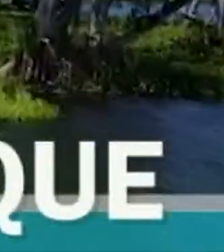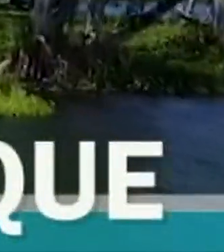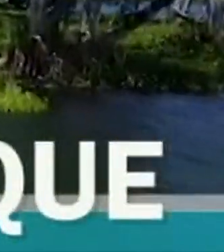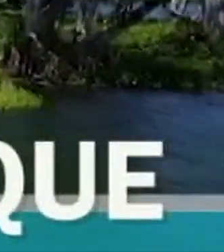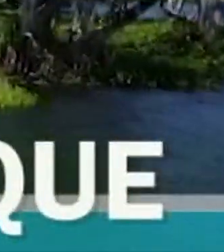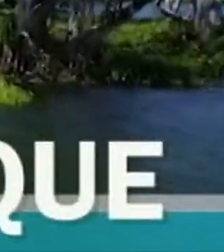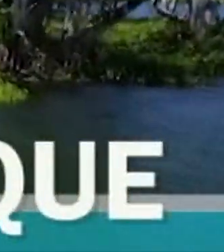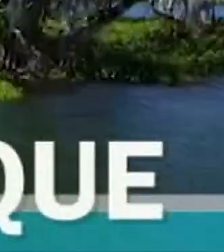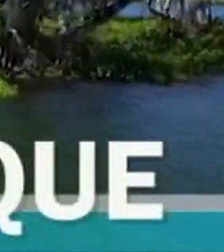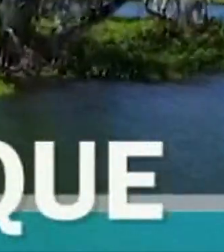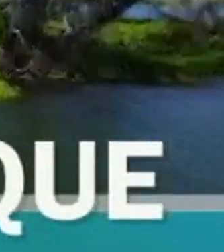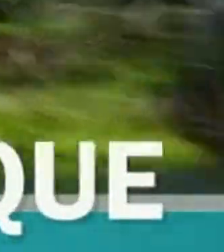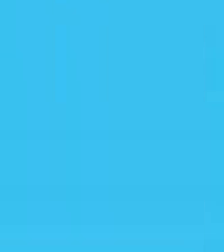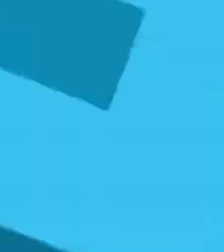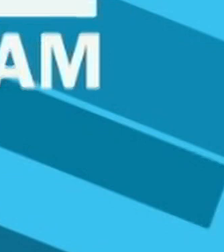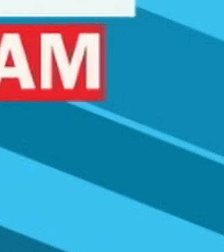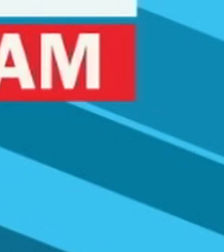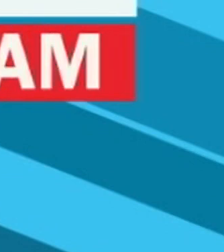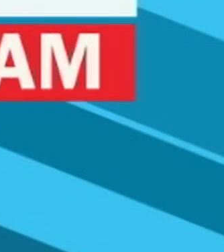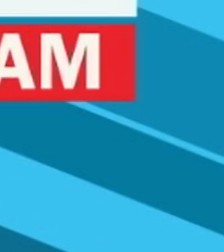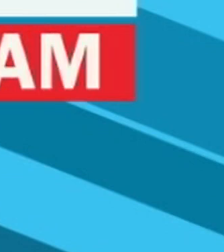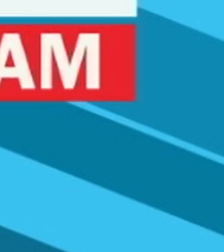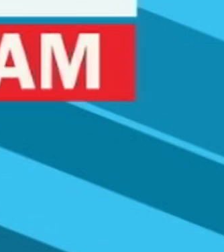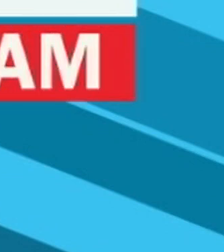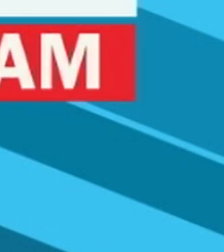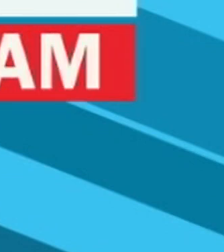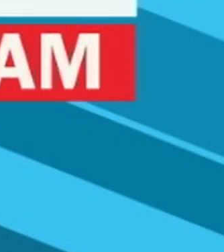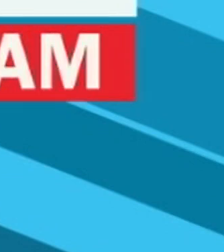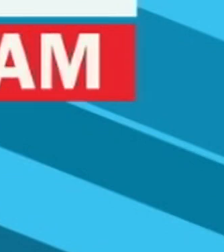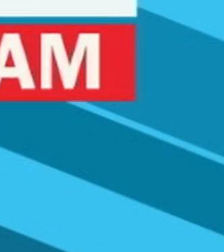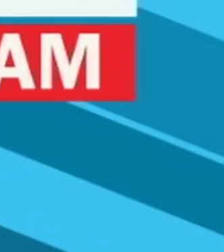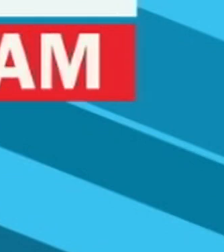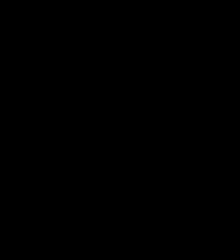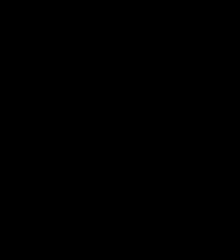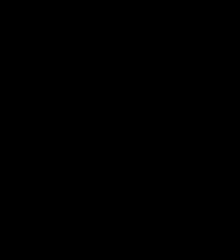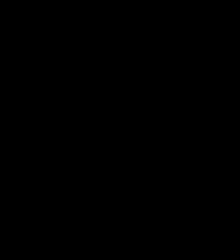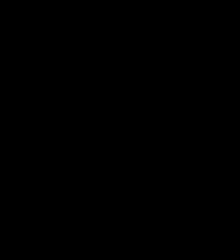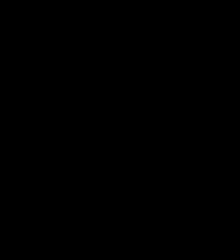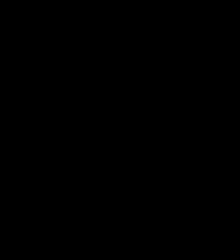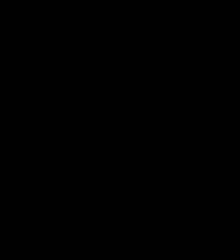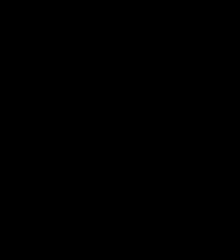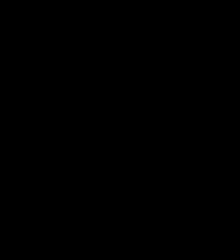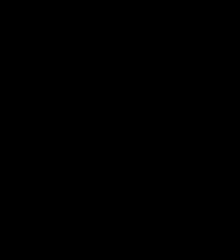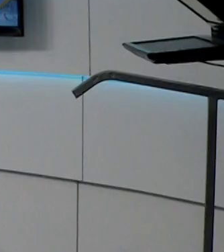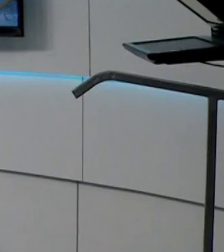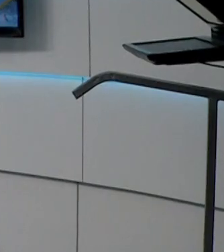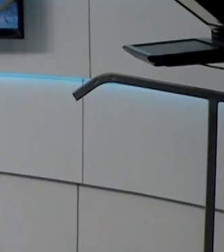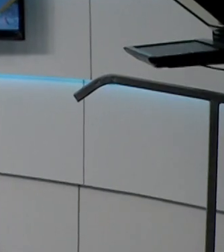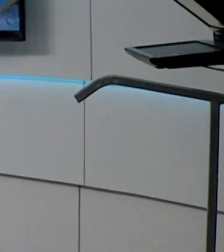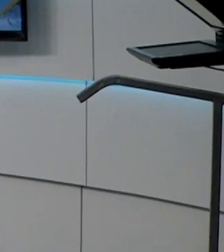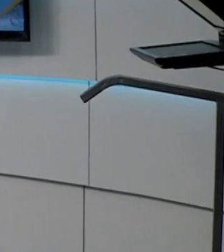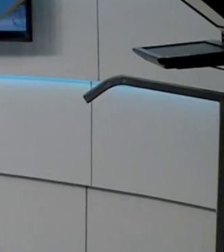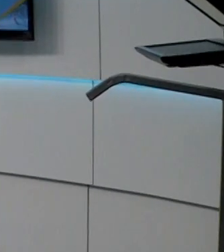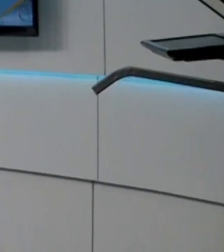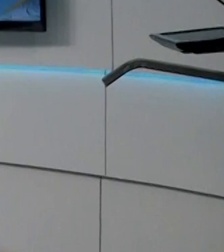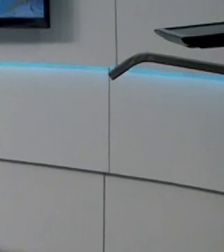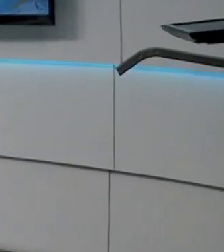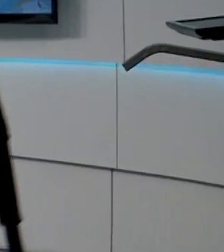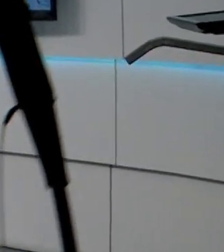del mundo. Sábado 20 de junio a las 11:30 de la mañana. Por 13.